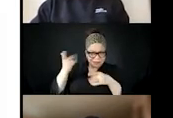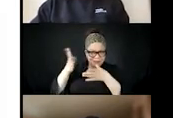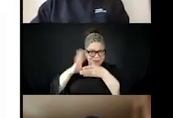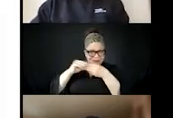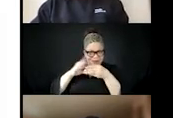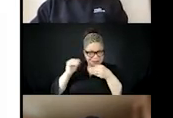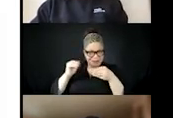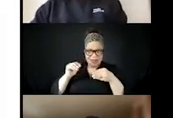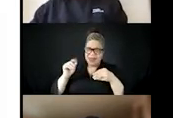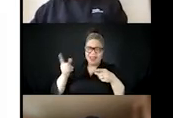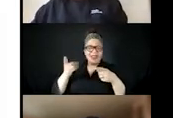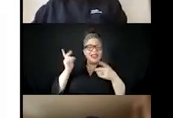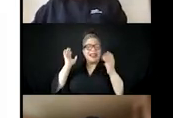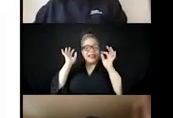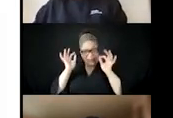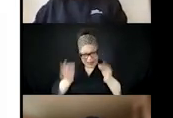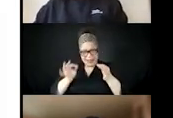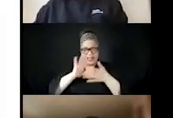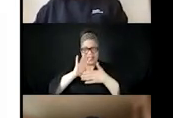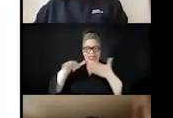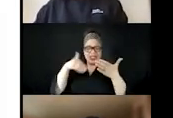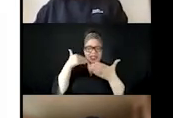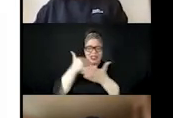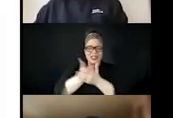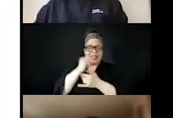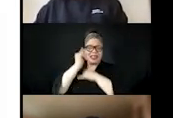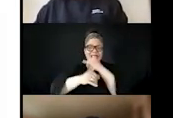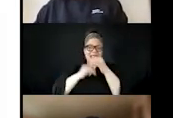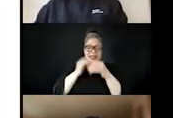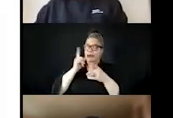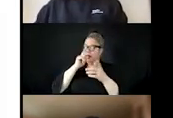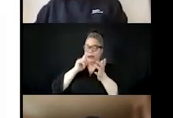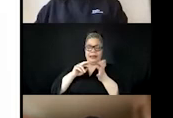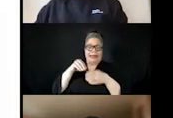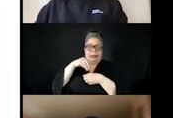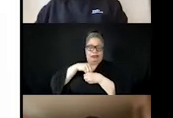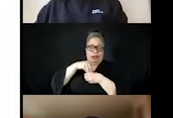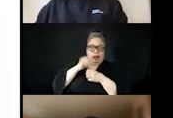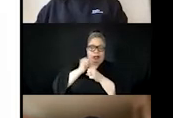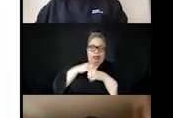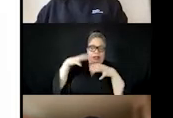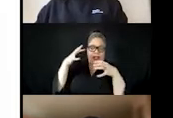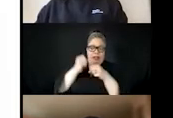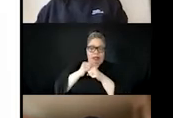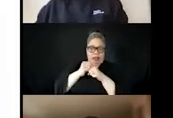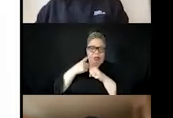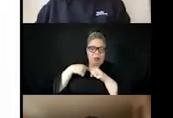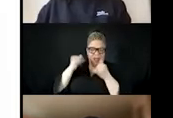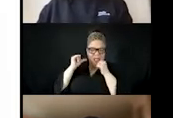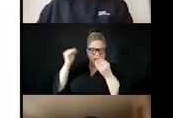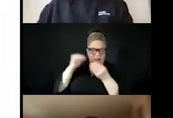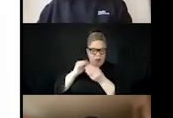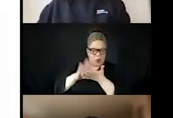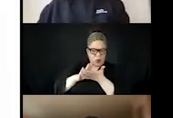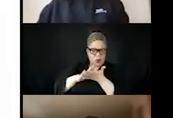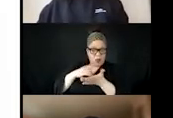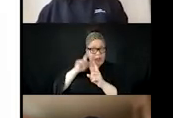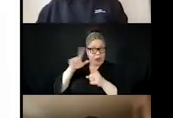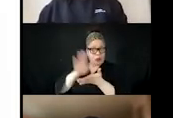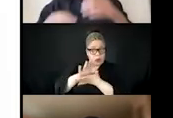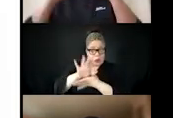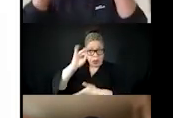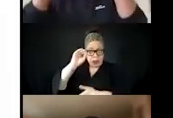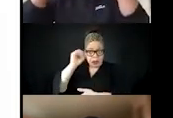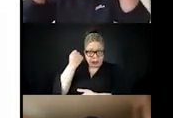explosión del maine no nos enseñan eso en la escuela cuando fui a la escuela en los 80 sin los noventas